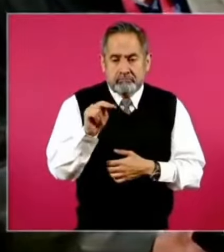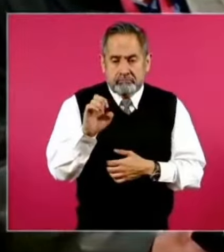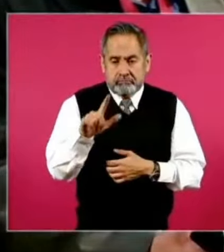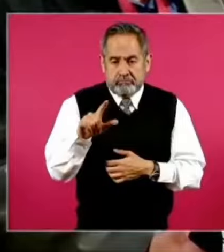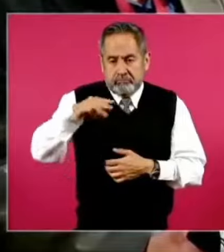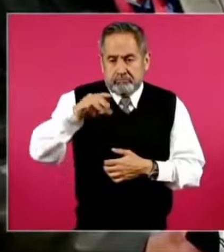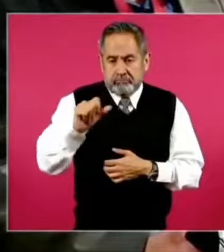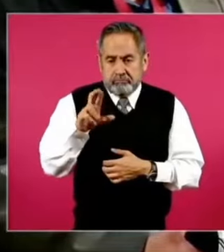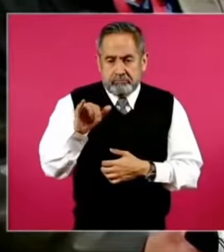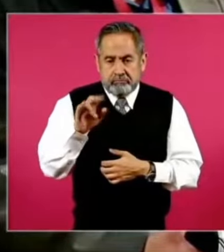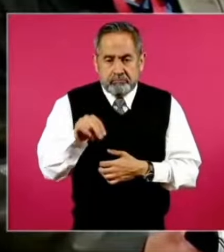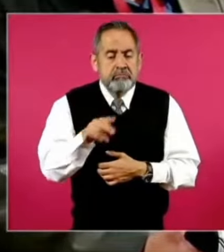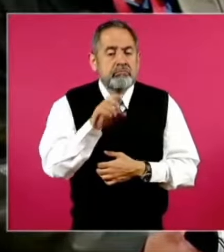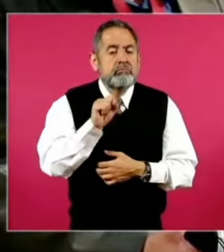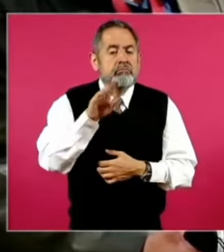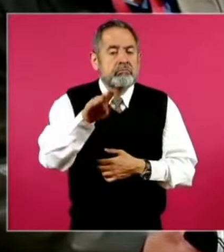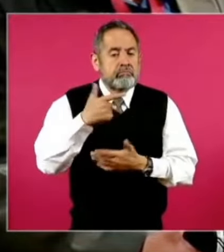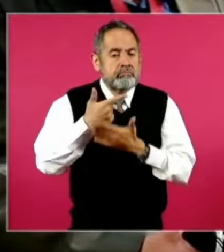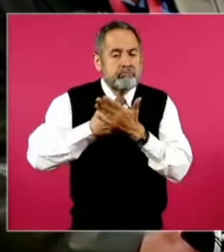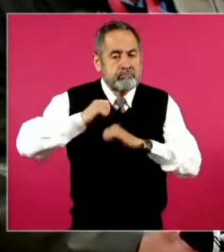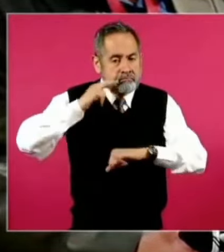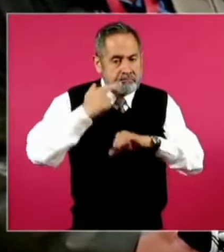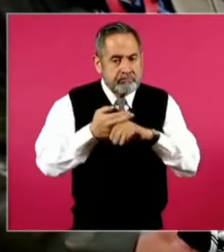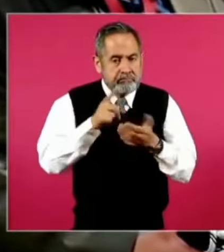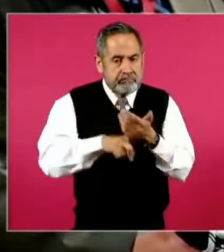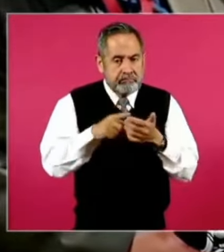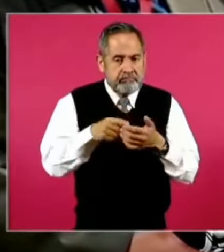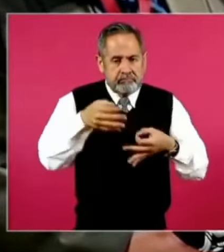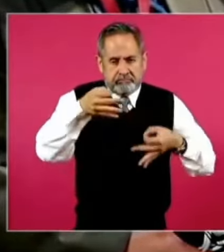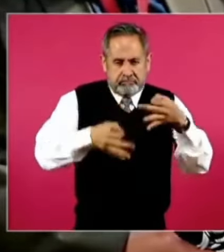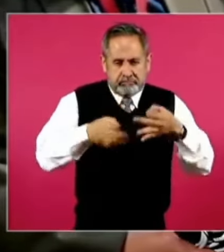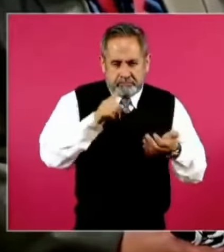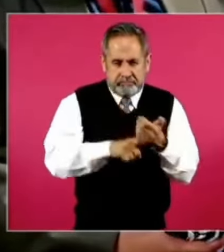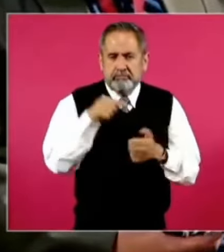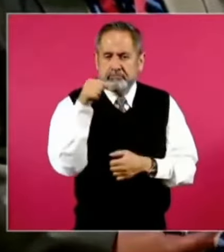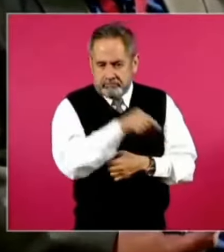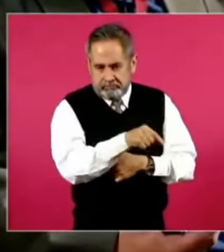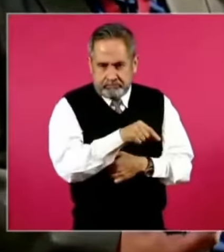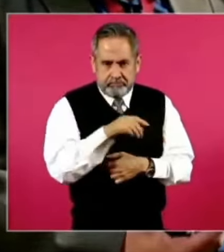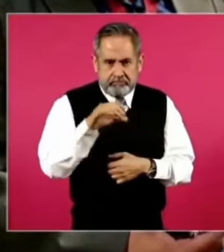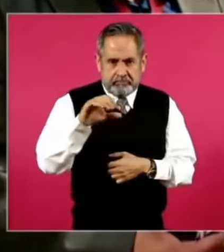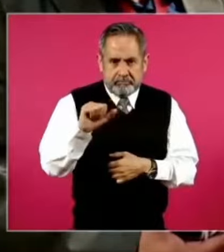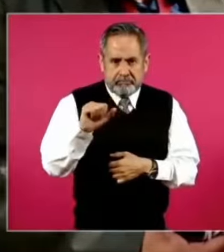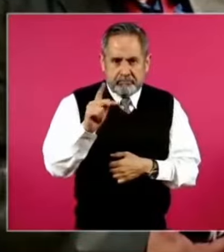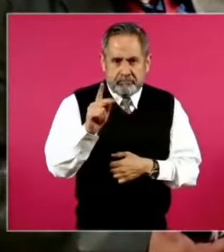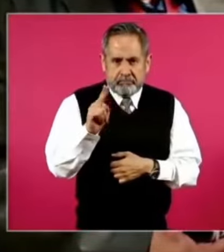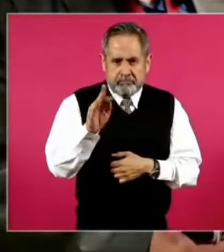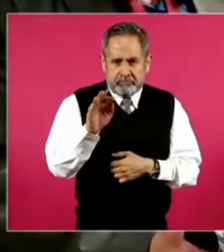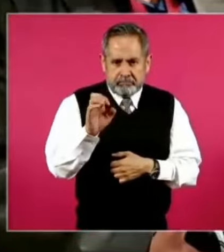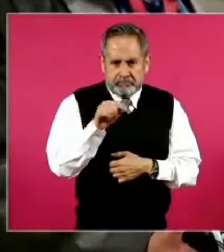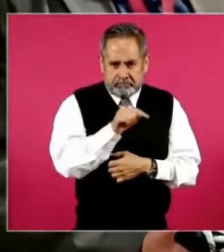Marín, subgerente contencioso penal y de asuntos agrarios de CAPUFE.